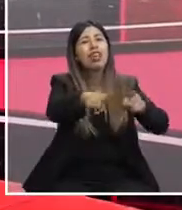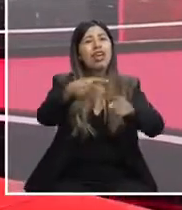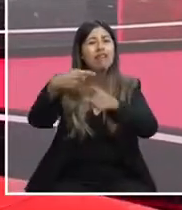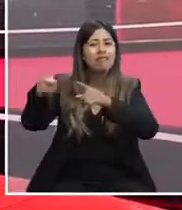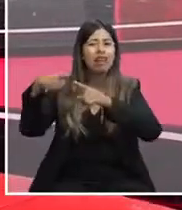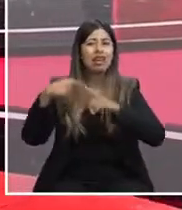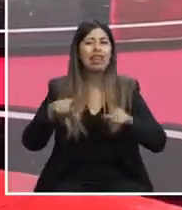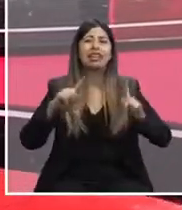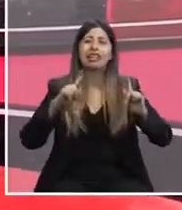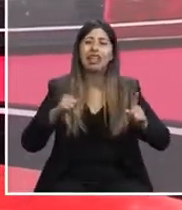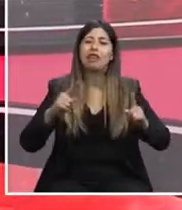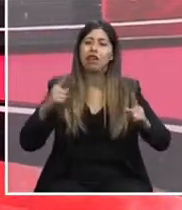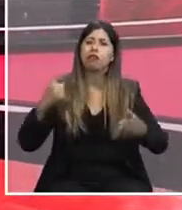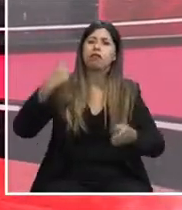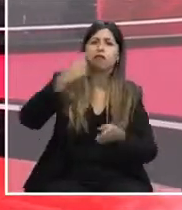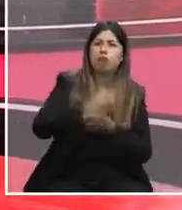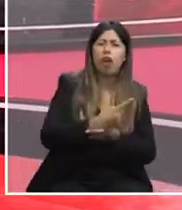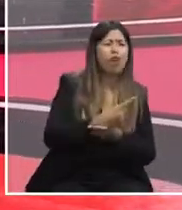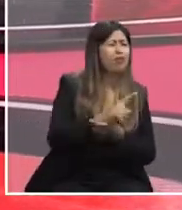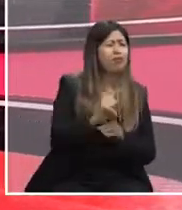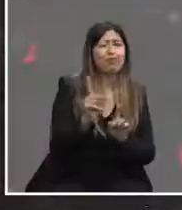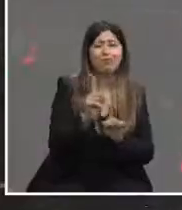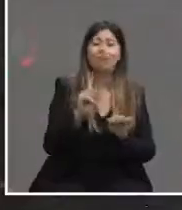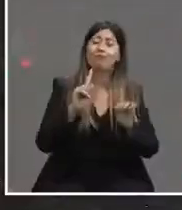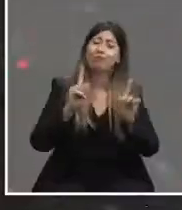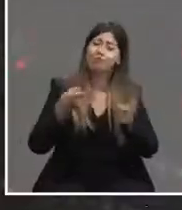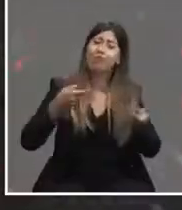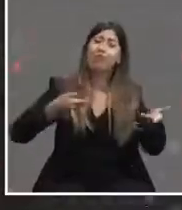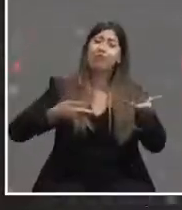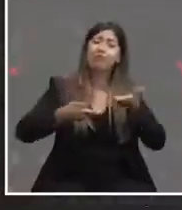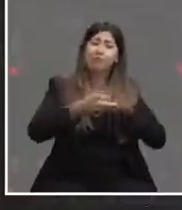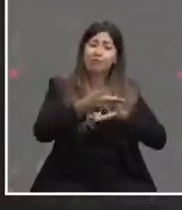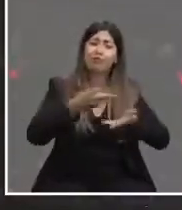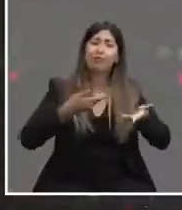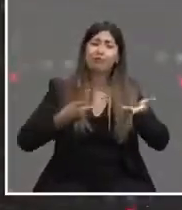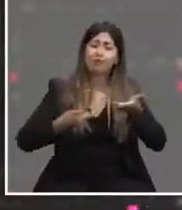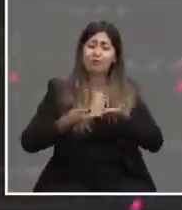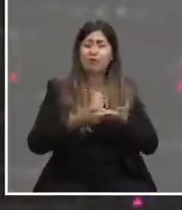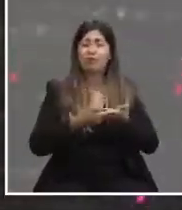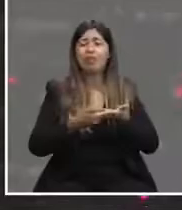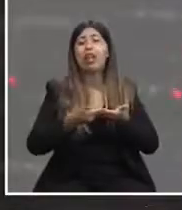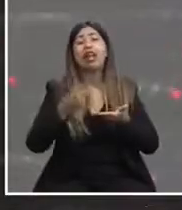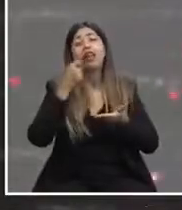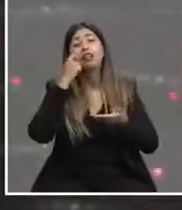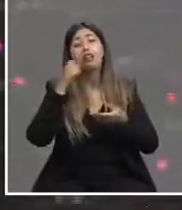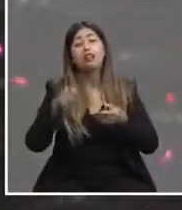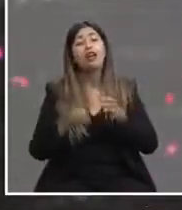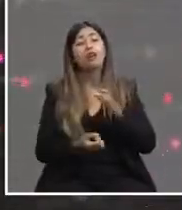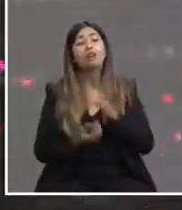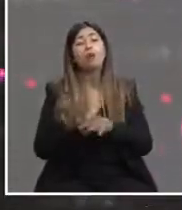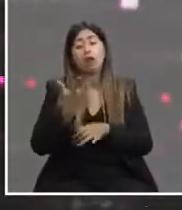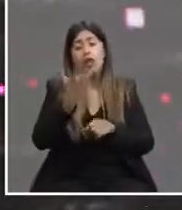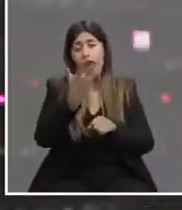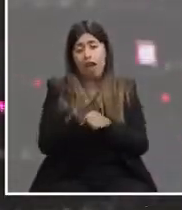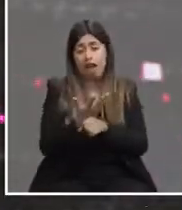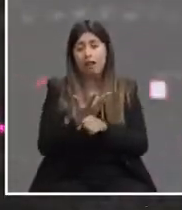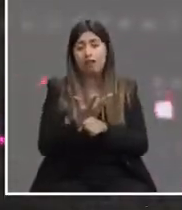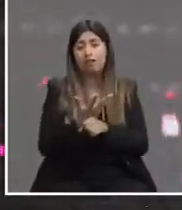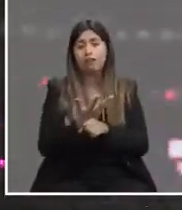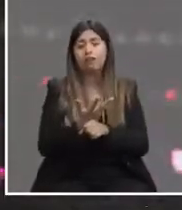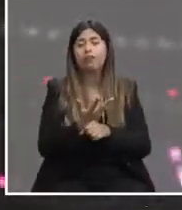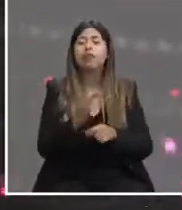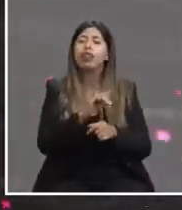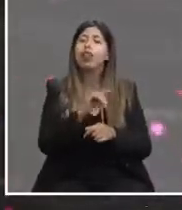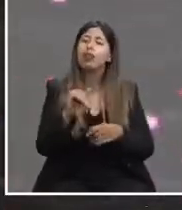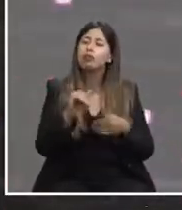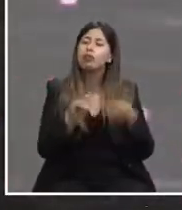puede, digamos, imponerse sobre las demás hasta el punto de intentar anularla. Es un poco como el marco que la modernidad pone en marcha y que, sin embargo,